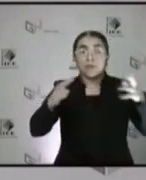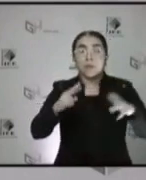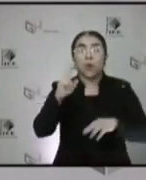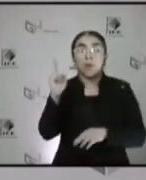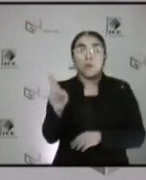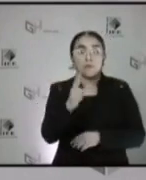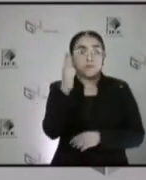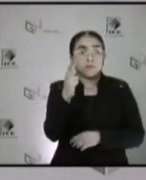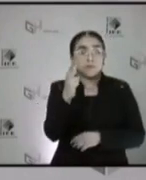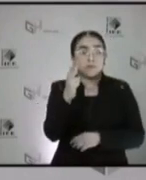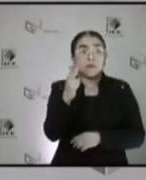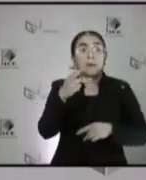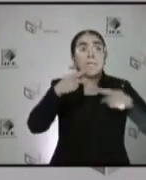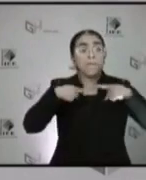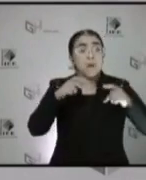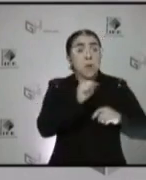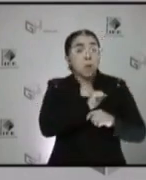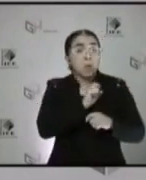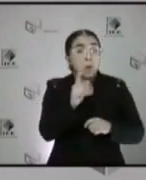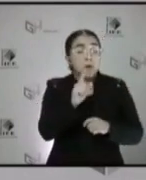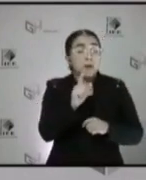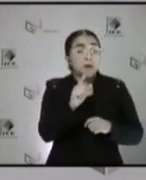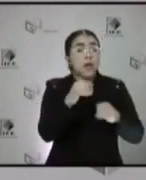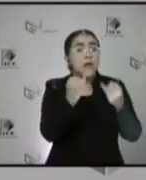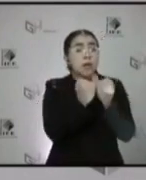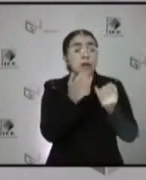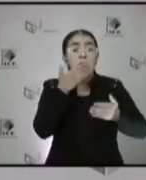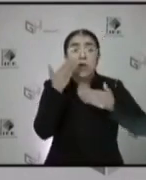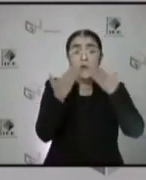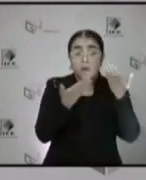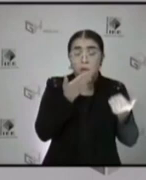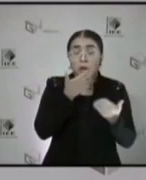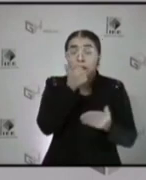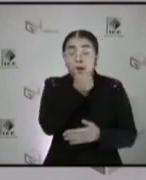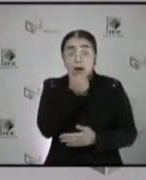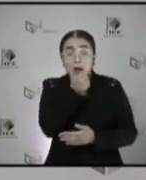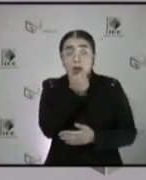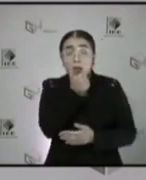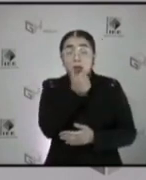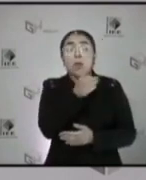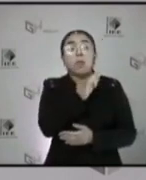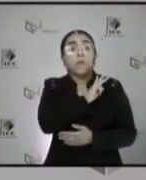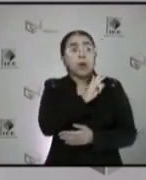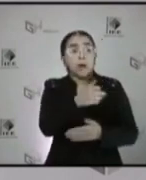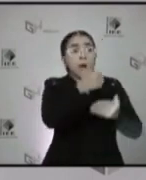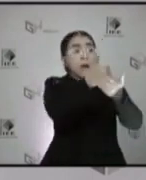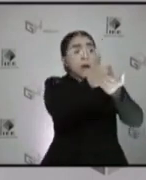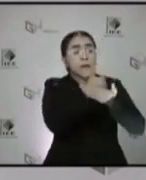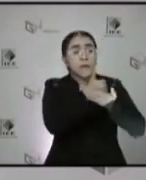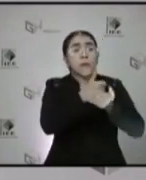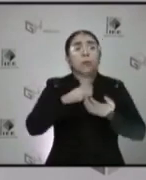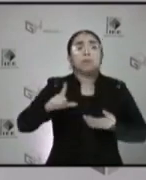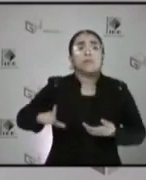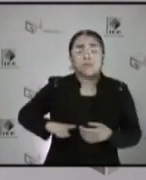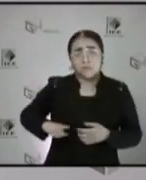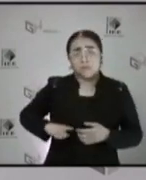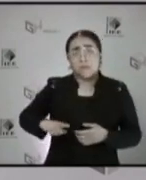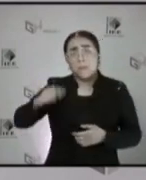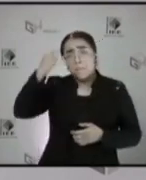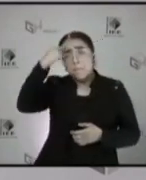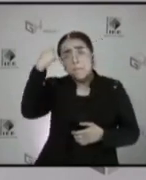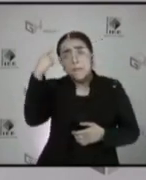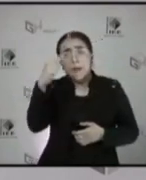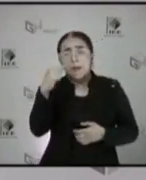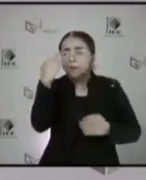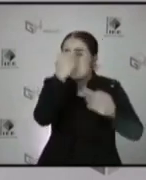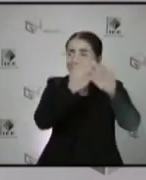los arquitectos y los ingenieros, estudiantes, pasantes, me ayuden, ayuden al gobierno para que se